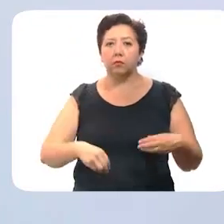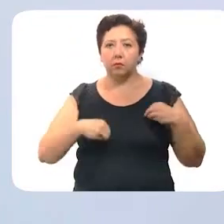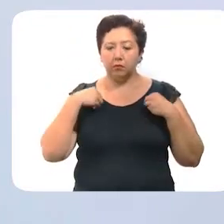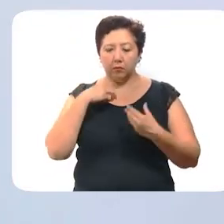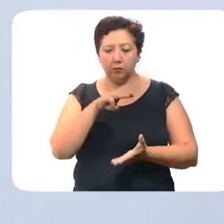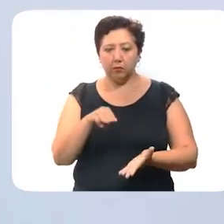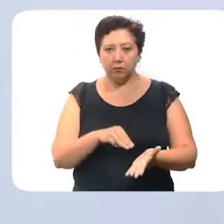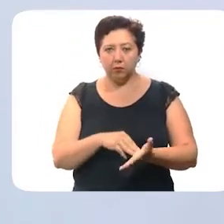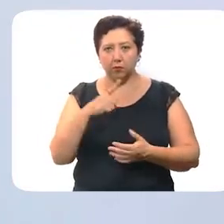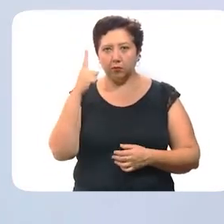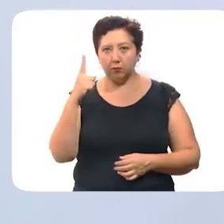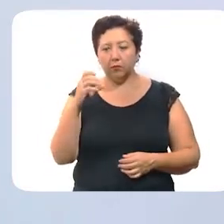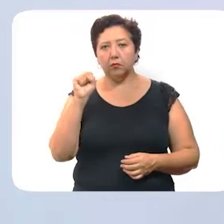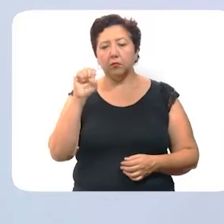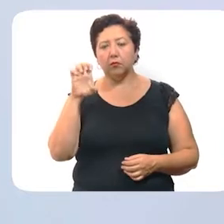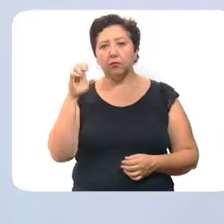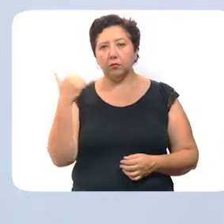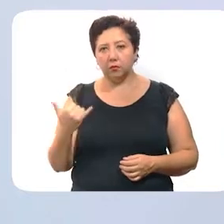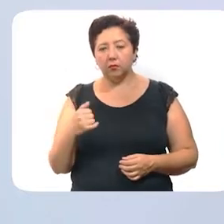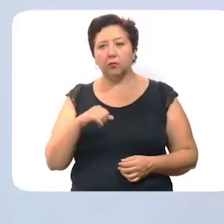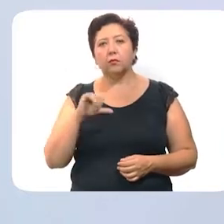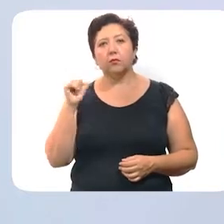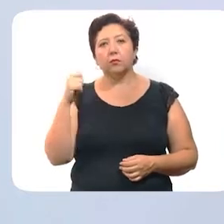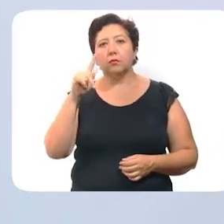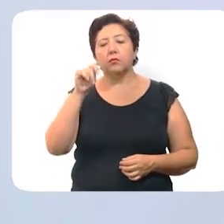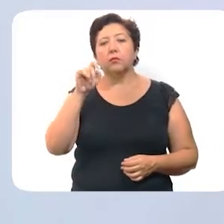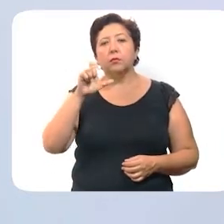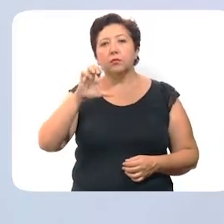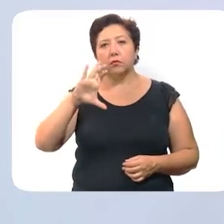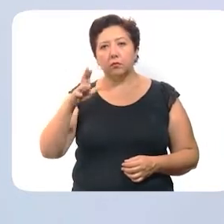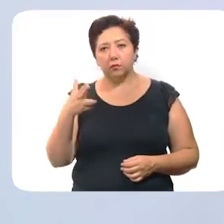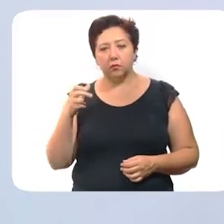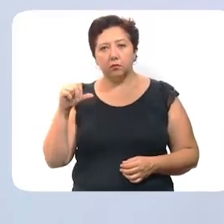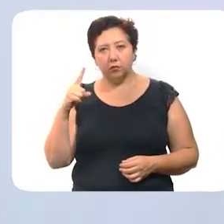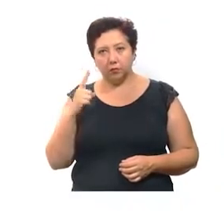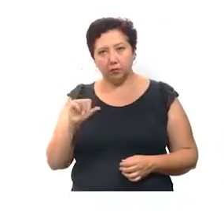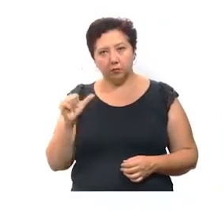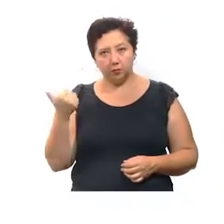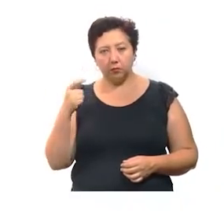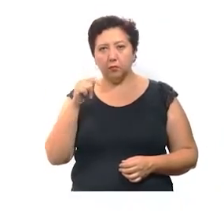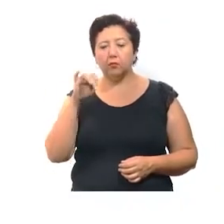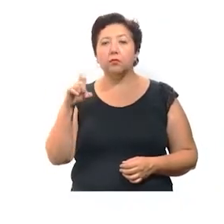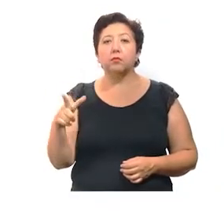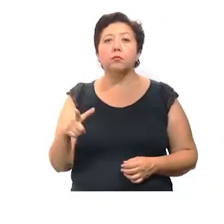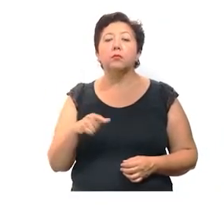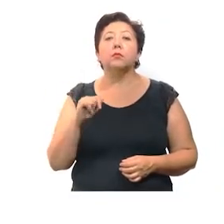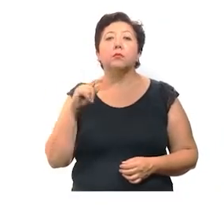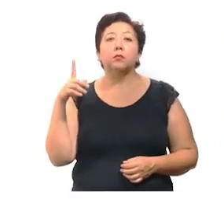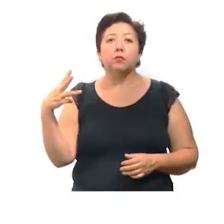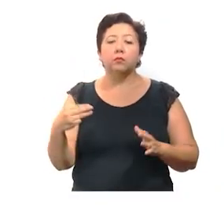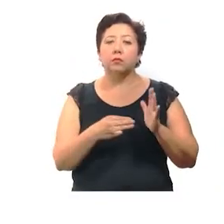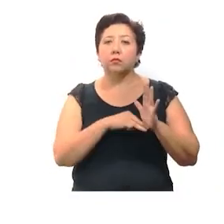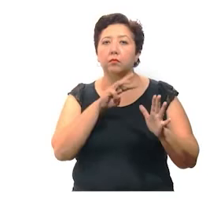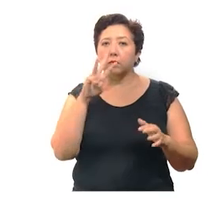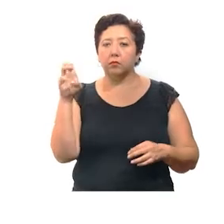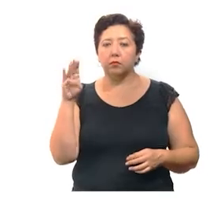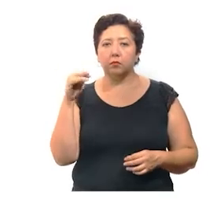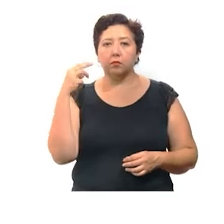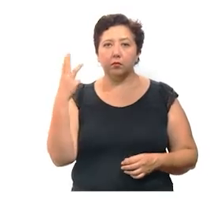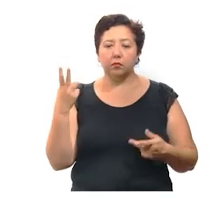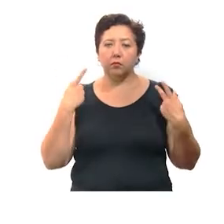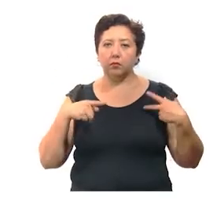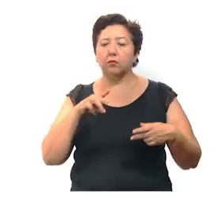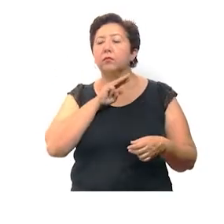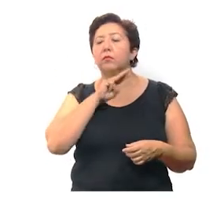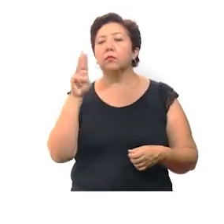residían en Mérida, 1 en Sellé, 1 en Techac Pueblo y 1 en Ticul. En total son 3.393 las